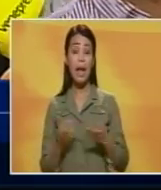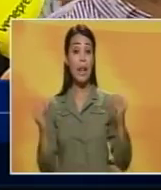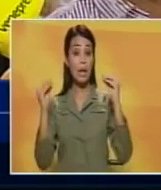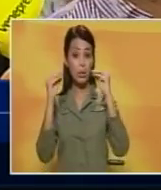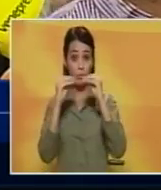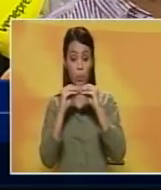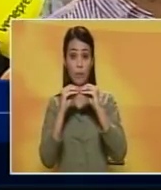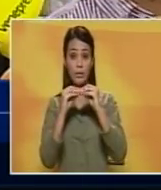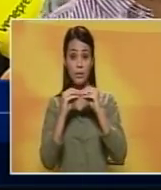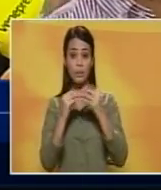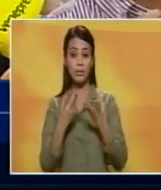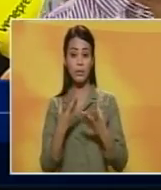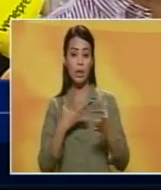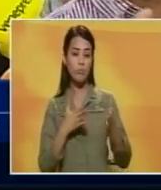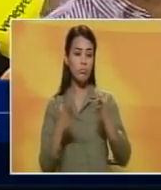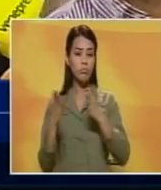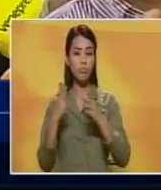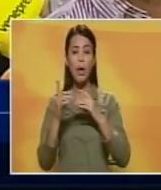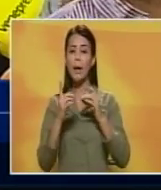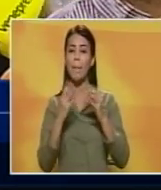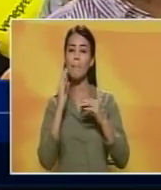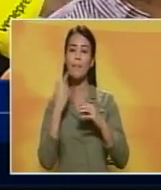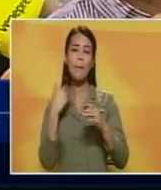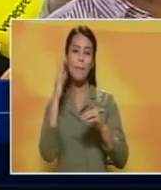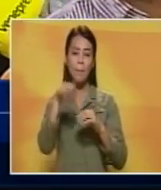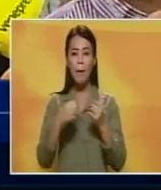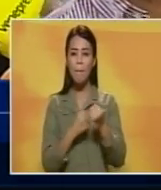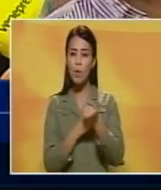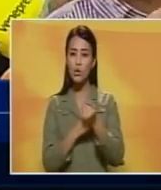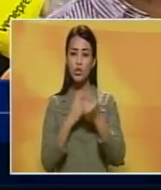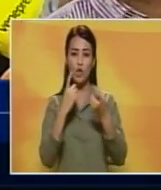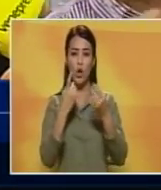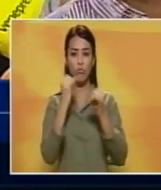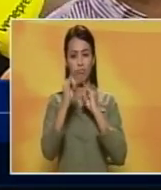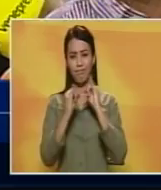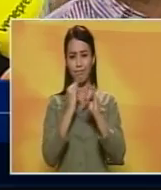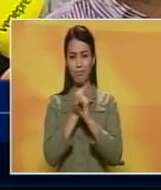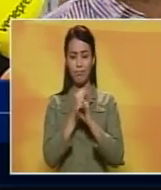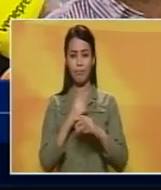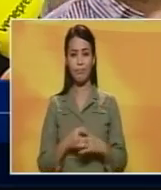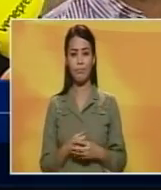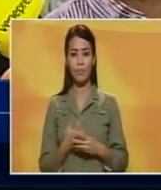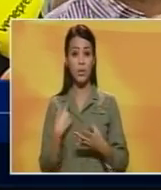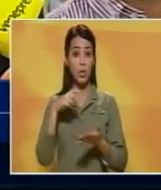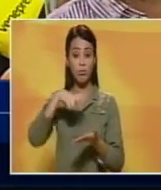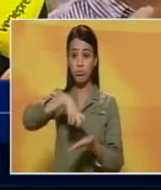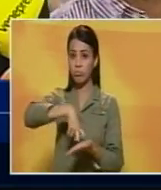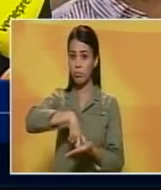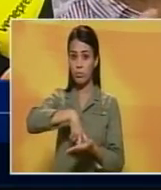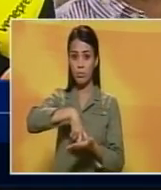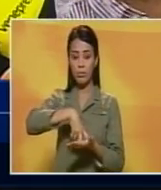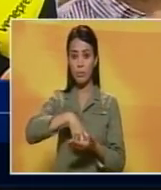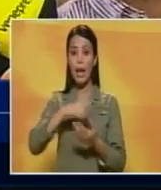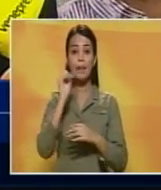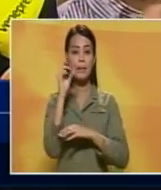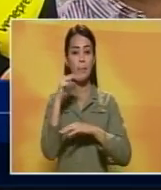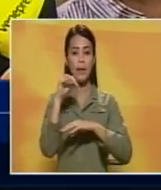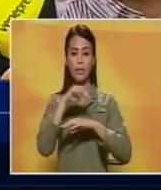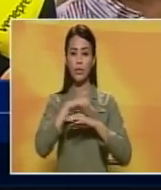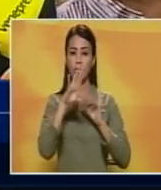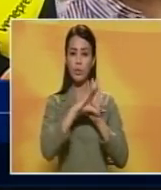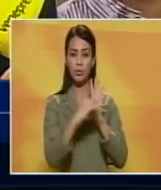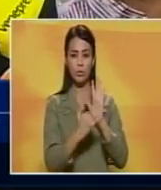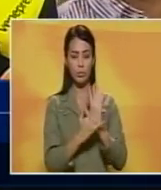coherencia, movilización y presión internacional como en la firmeza de no arrodillarse ante la Asamblea Nacional